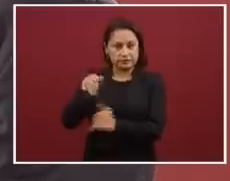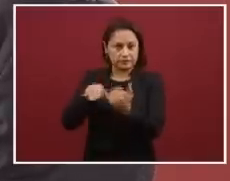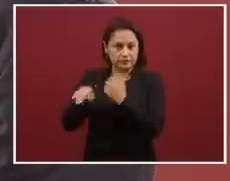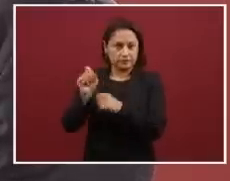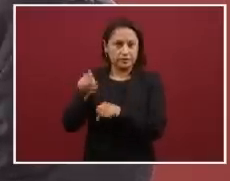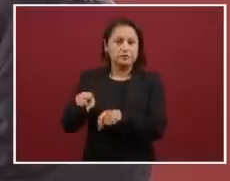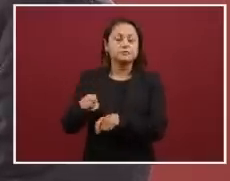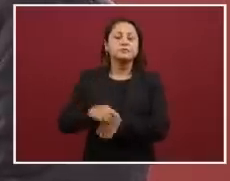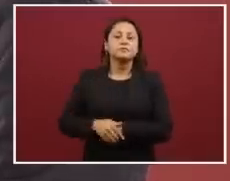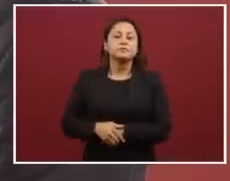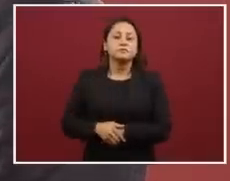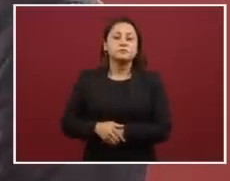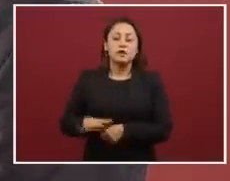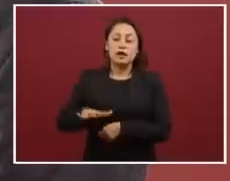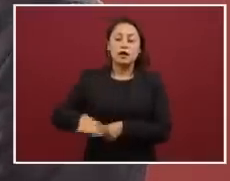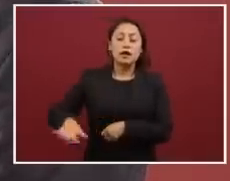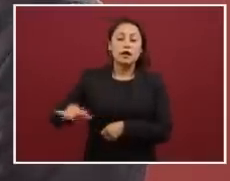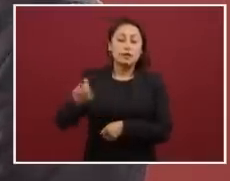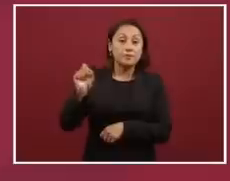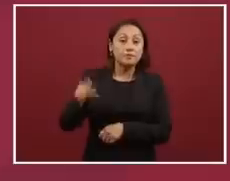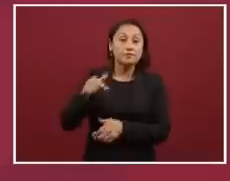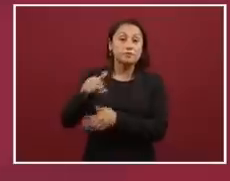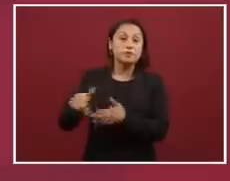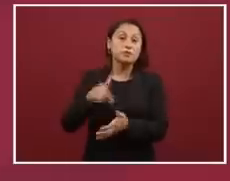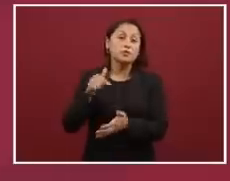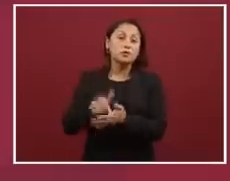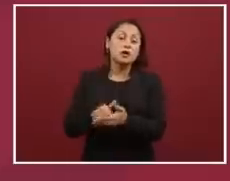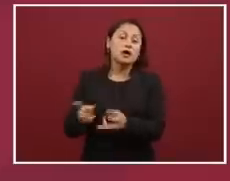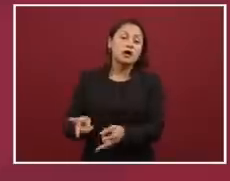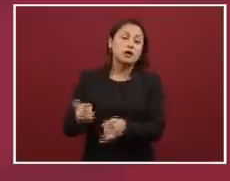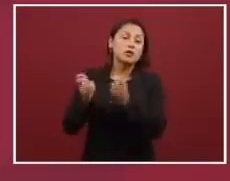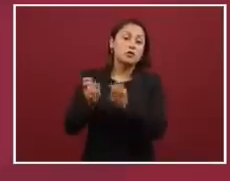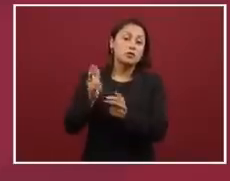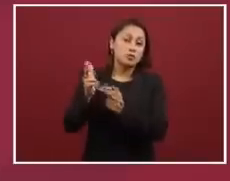parte había robo a trenes y